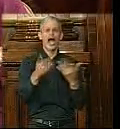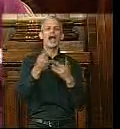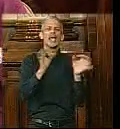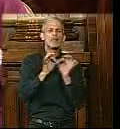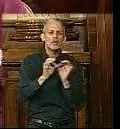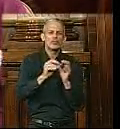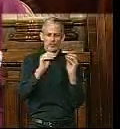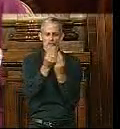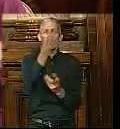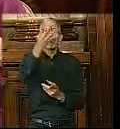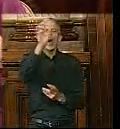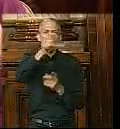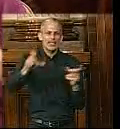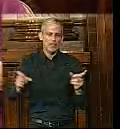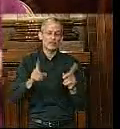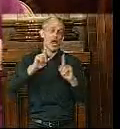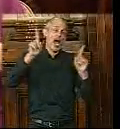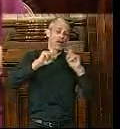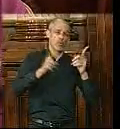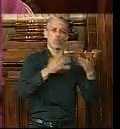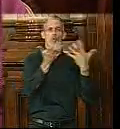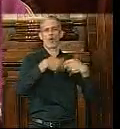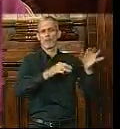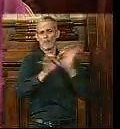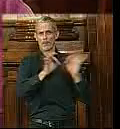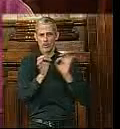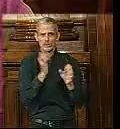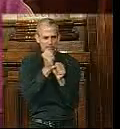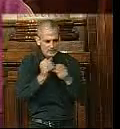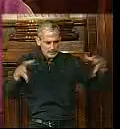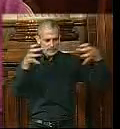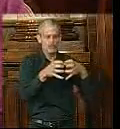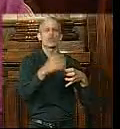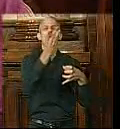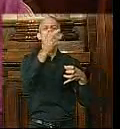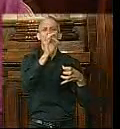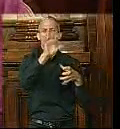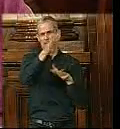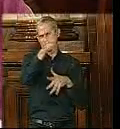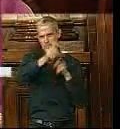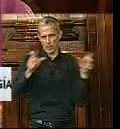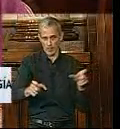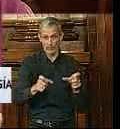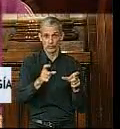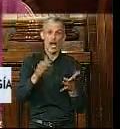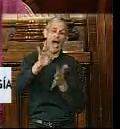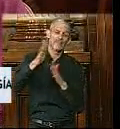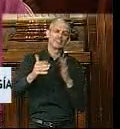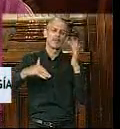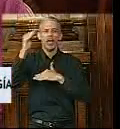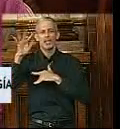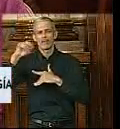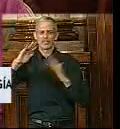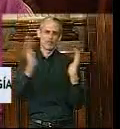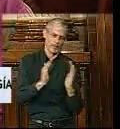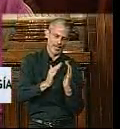suman más de 40 personas en escena, digamos, que tienen que estar trabajando para algunos proyectos específicos. Así que bueno, a veces somos más y otras veces